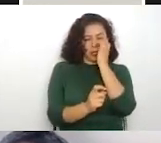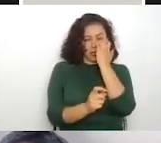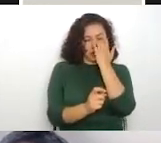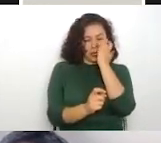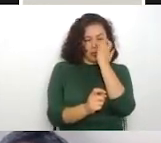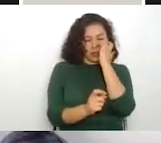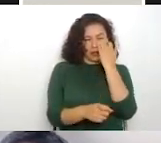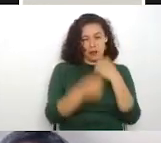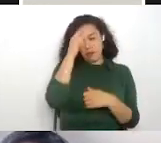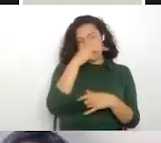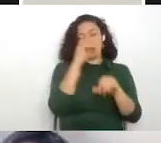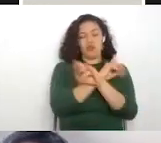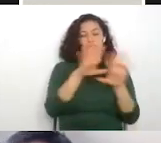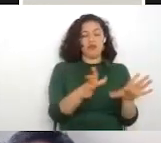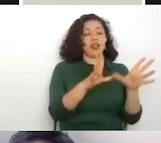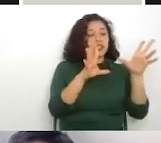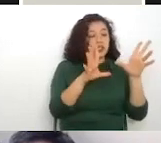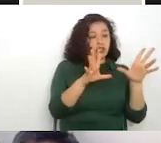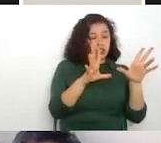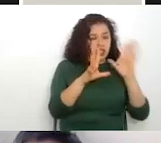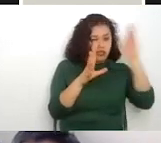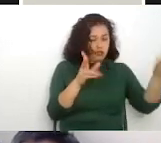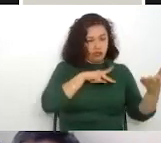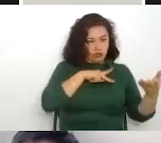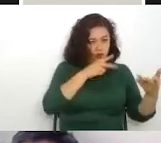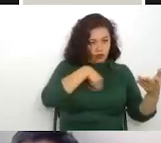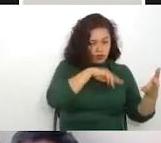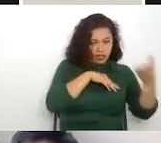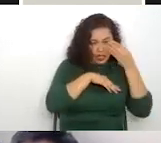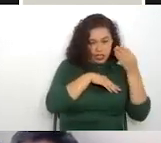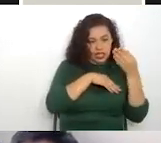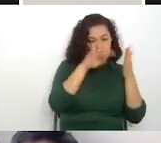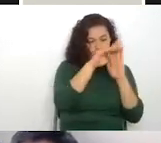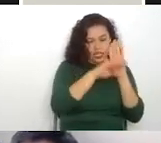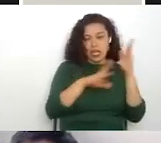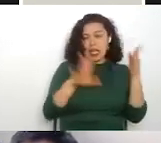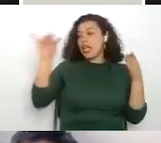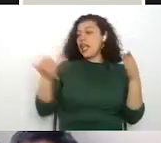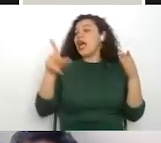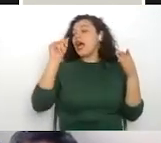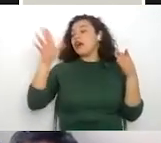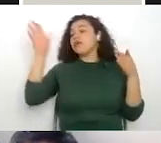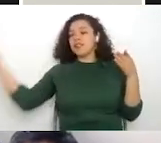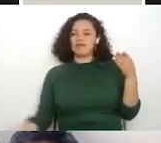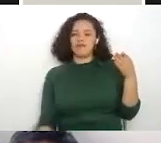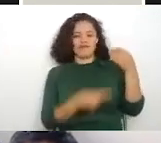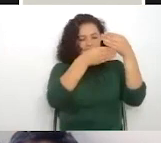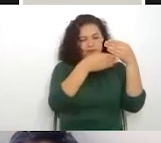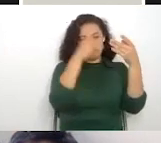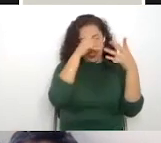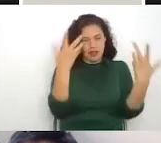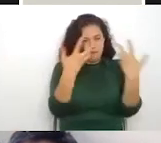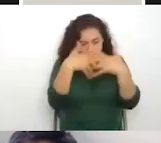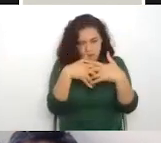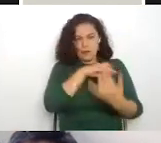complementar la información que nosotros tenemos de cuáles son los lineamientos que está pidiendo de manera específica la Junta de Asistencia Privada